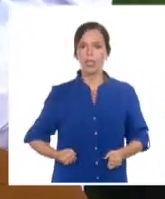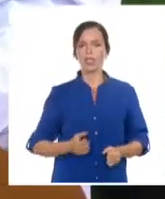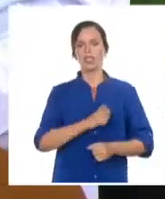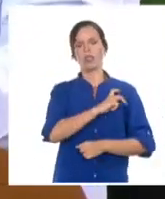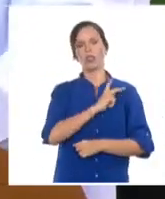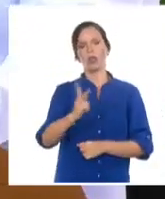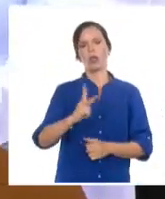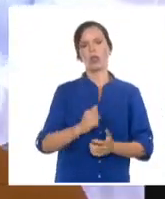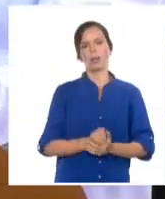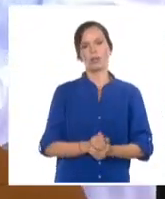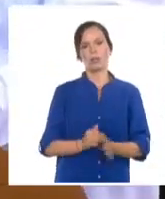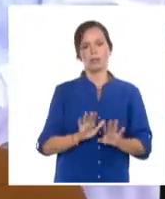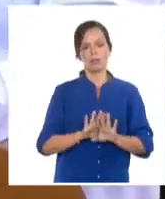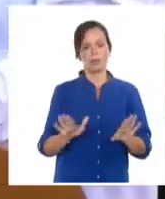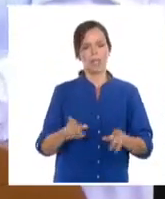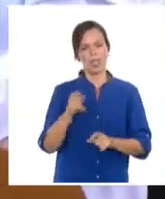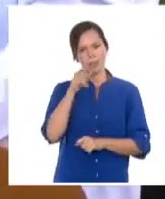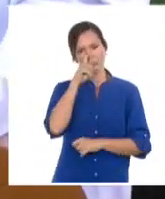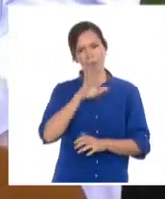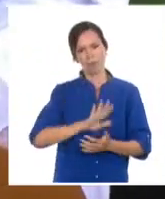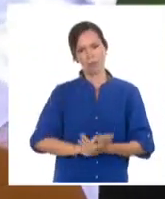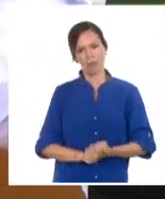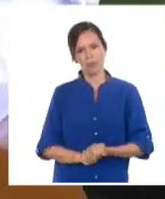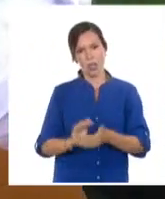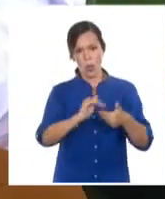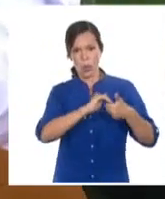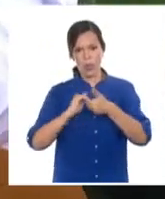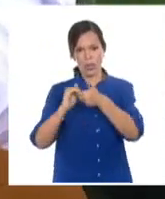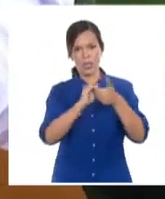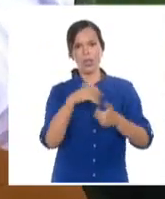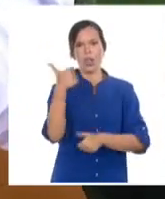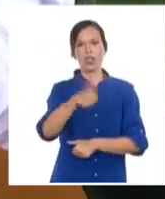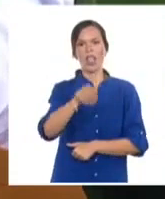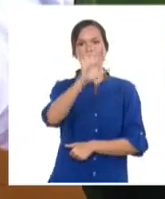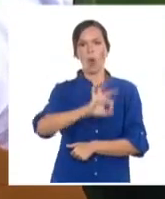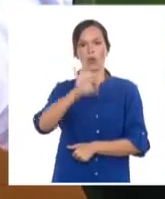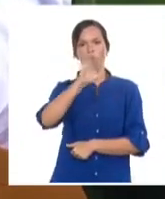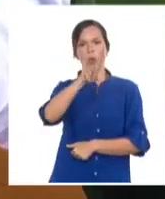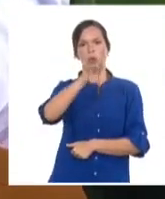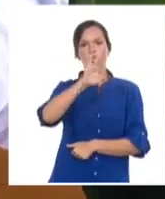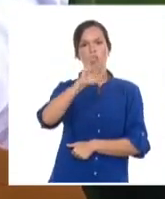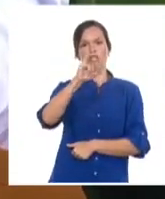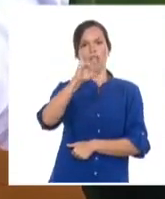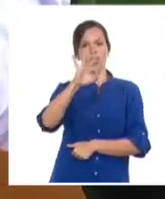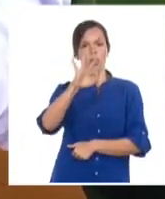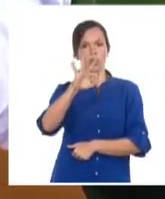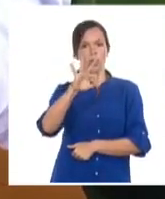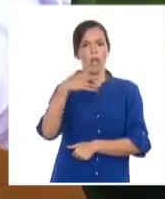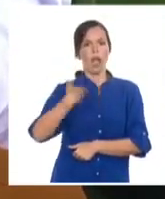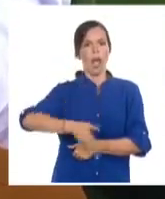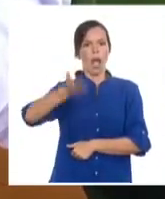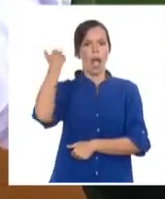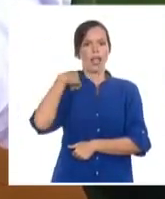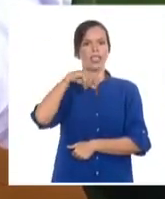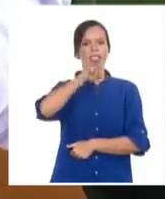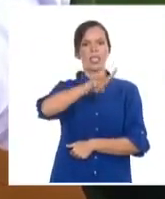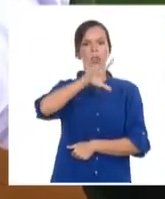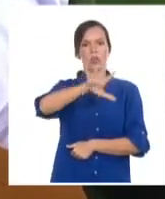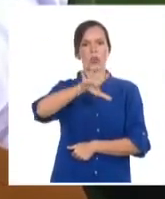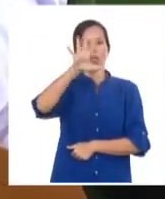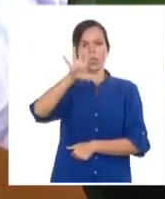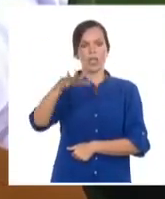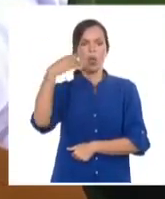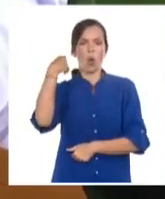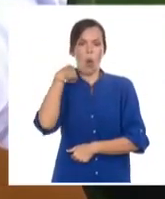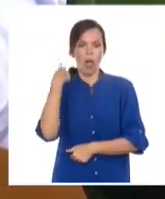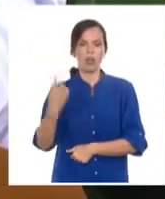compañeras y compañeros el 10 de octubre de 1868 hace 155 años marcó